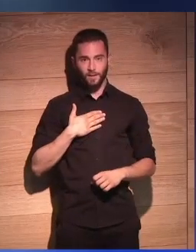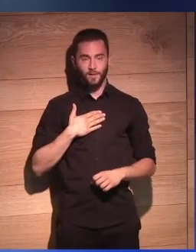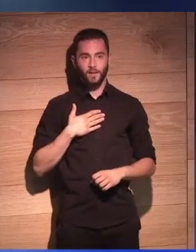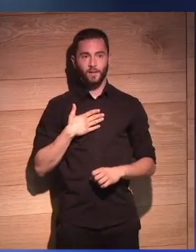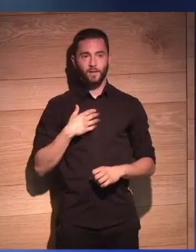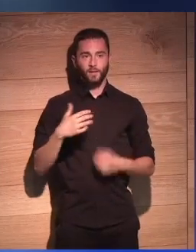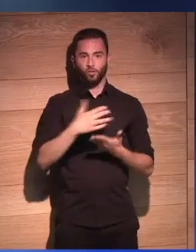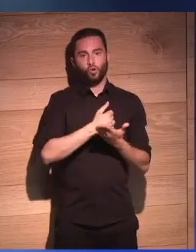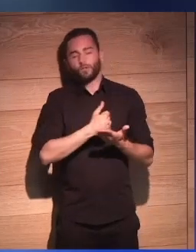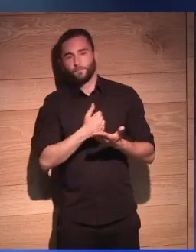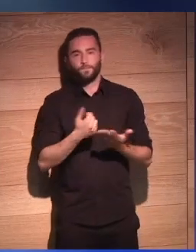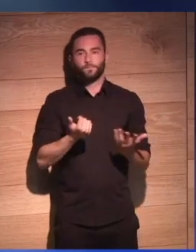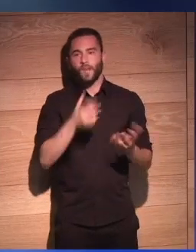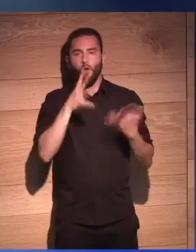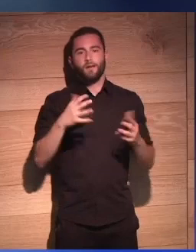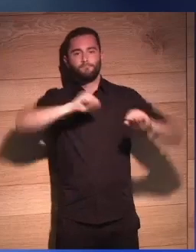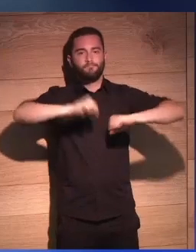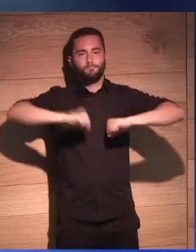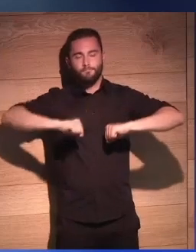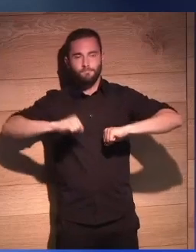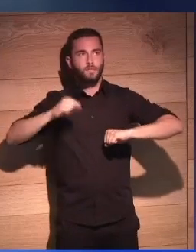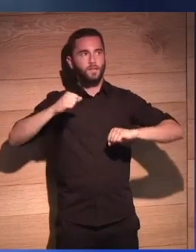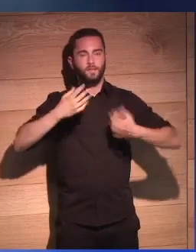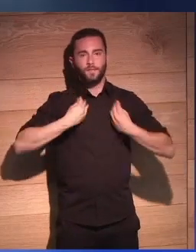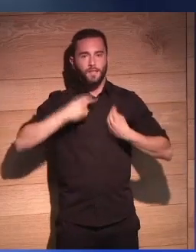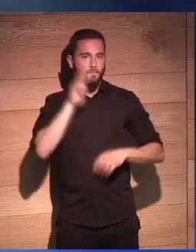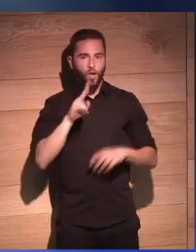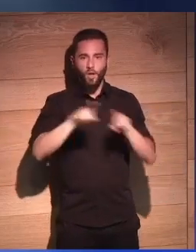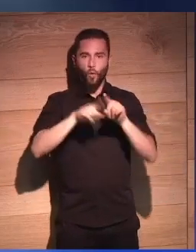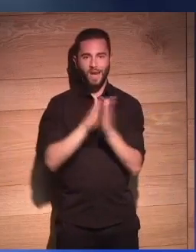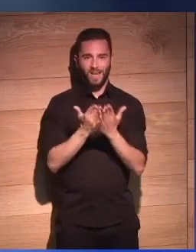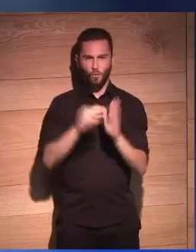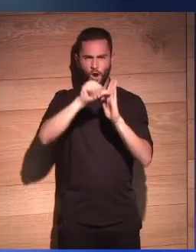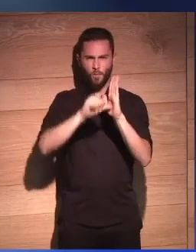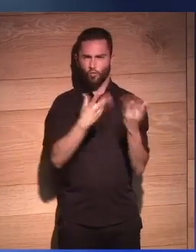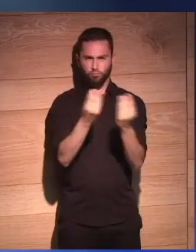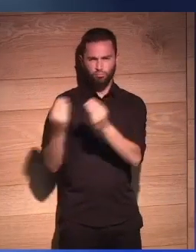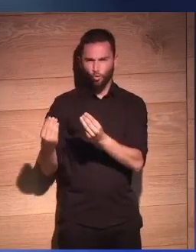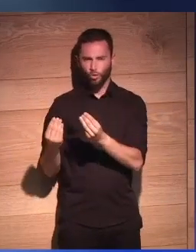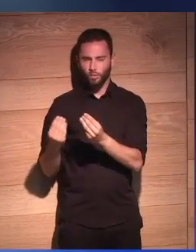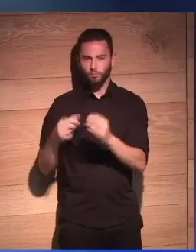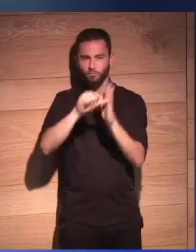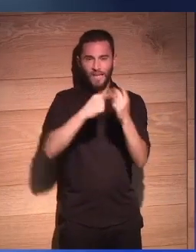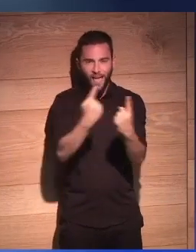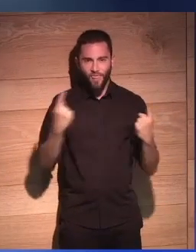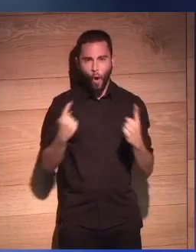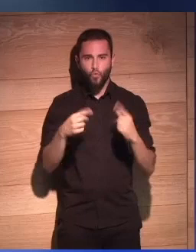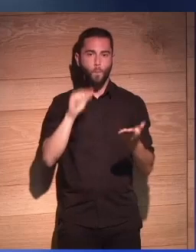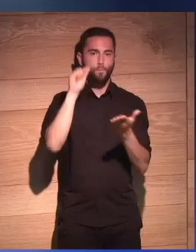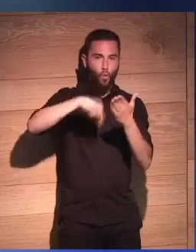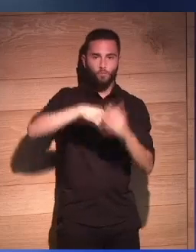ahora veo el envejecimiento, la vida, como un libro, ¿no? Con muchos capítulos, y cada capítulo tiene sus